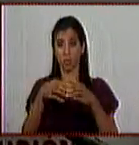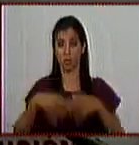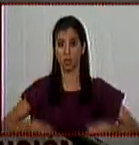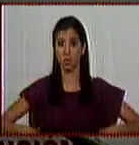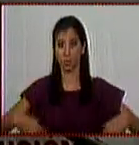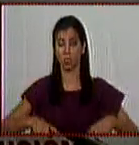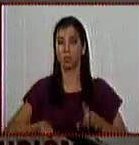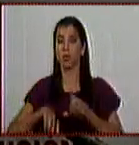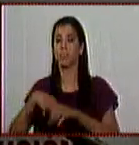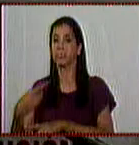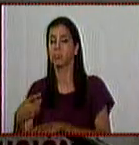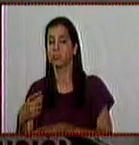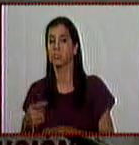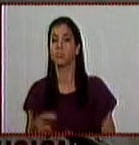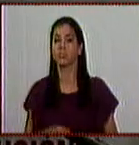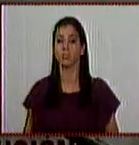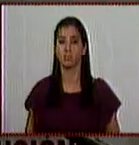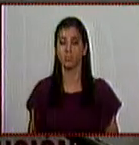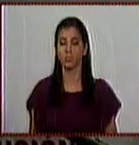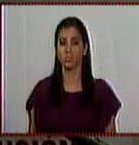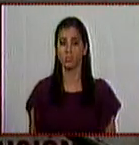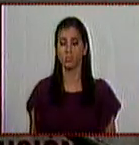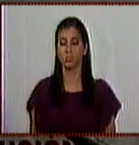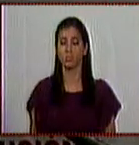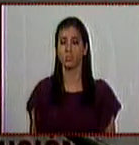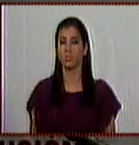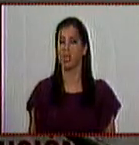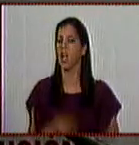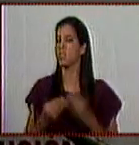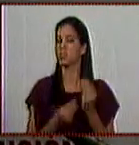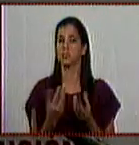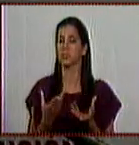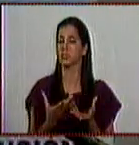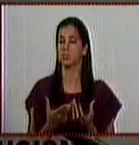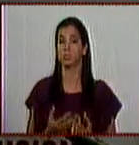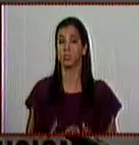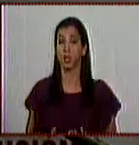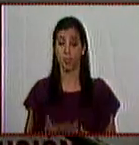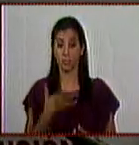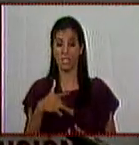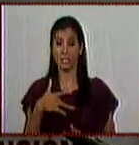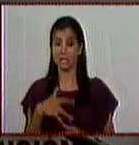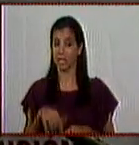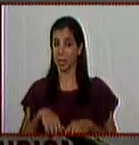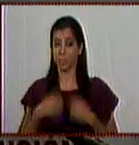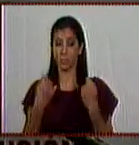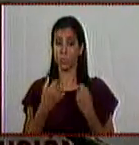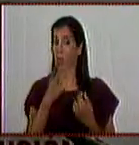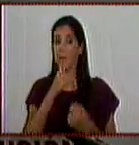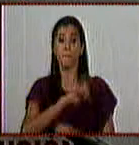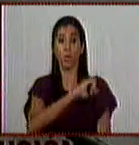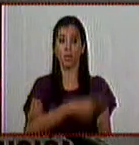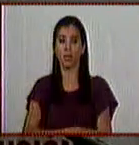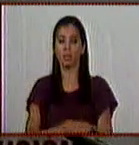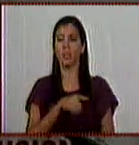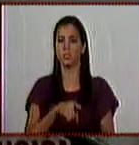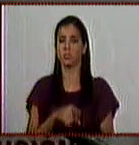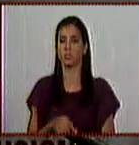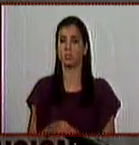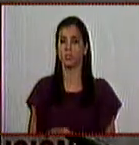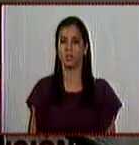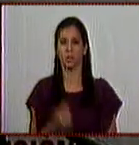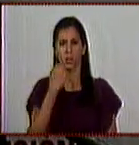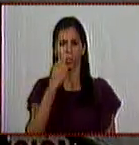último instrumento que le queda al Estado liberal burgués cuando no tiene cuando se le quiebran todos los mecanismos de dominación y fue la represión